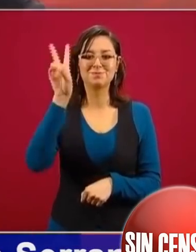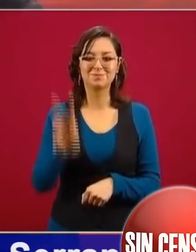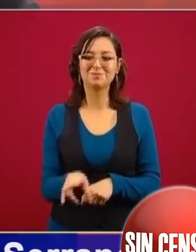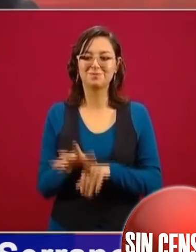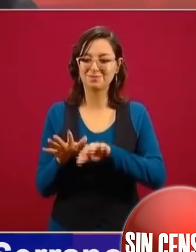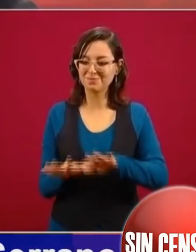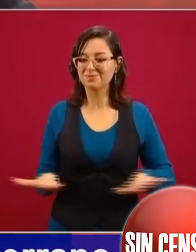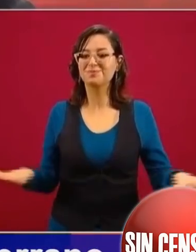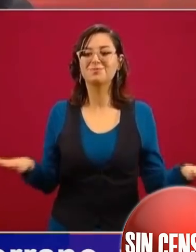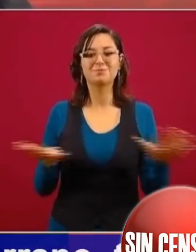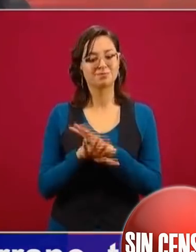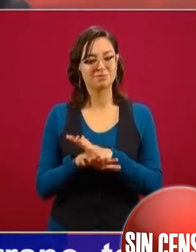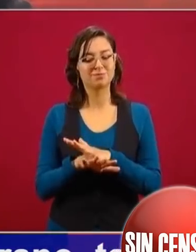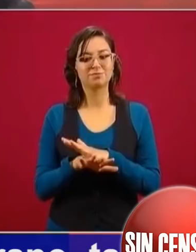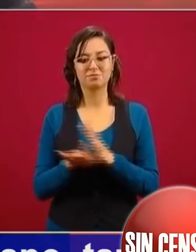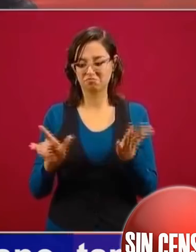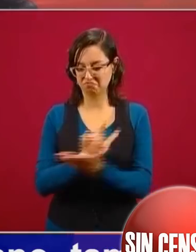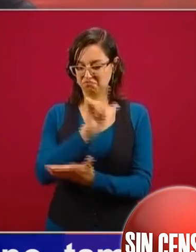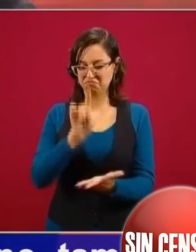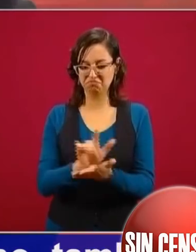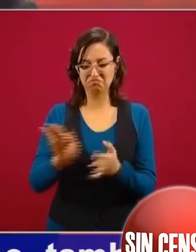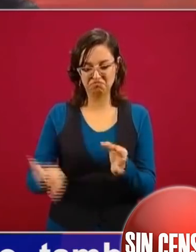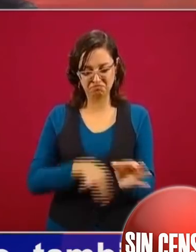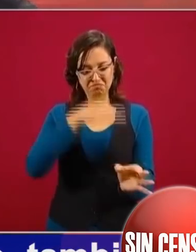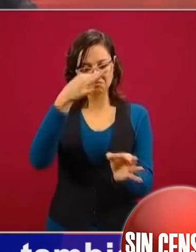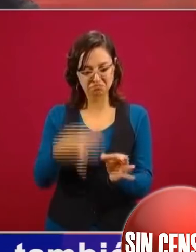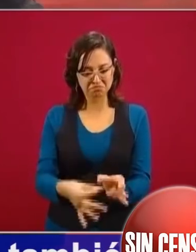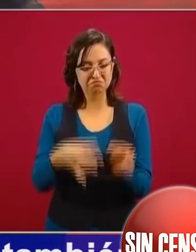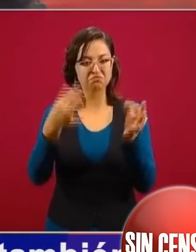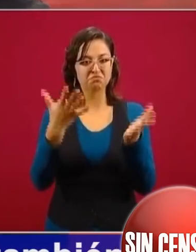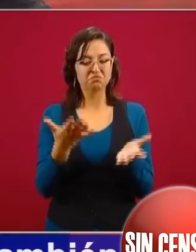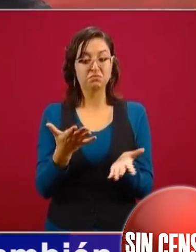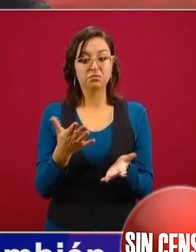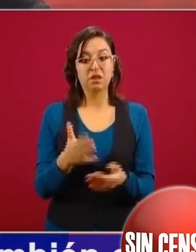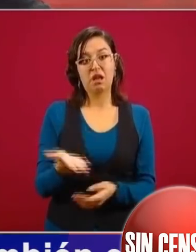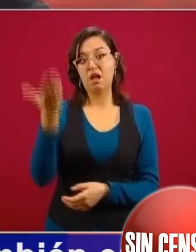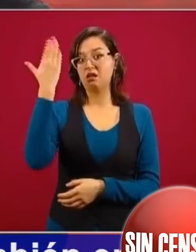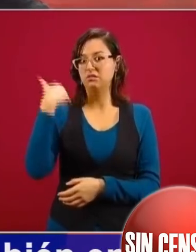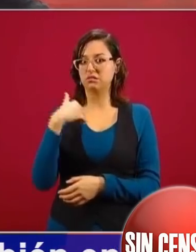Derecho, porque antes lo que había era un Estado de chueco.